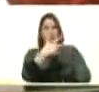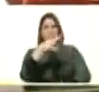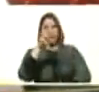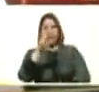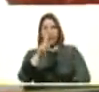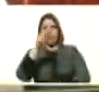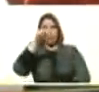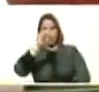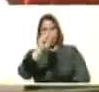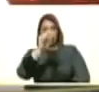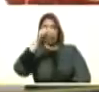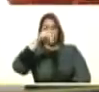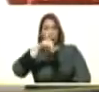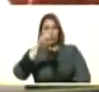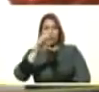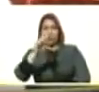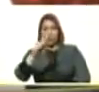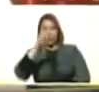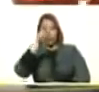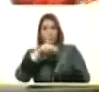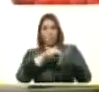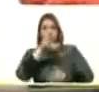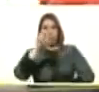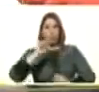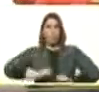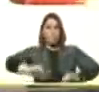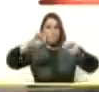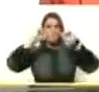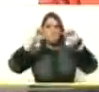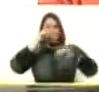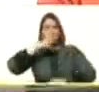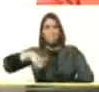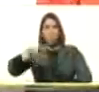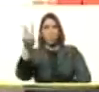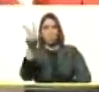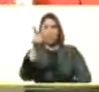3R.net 2030. ¡Que viva el pueblo de Venezuela!